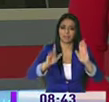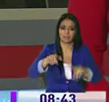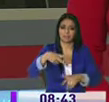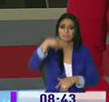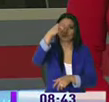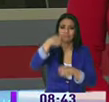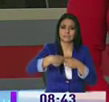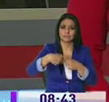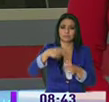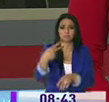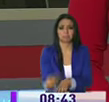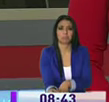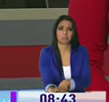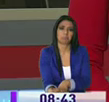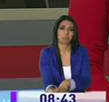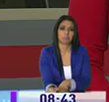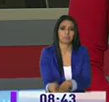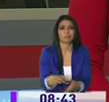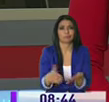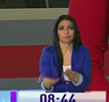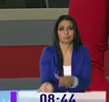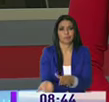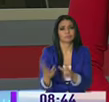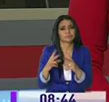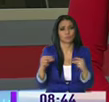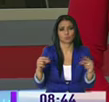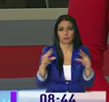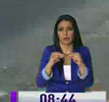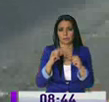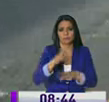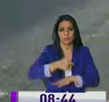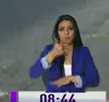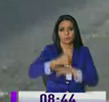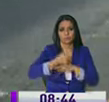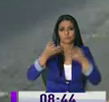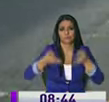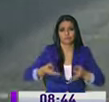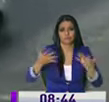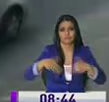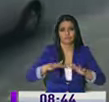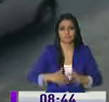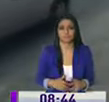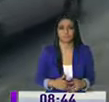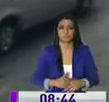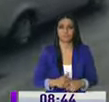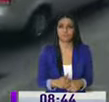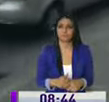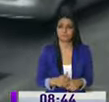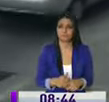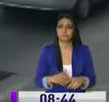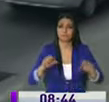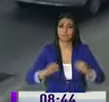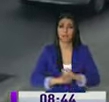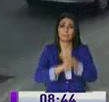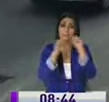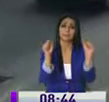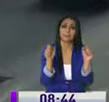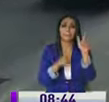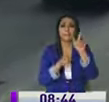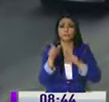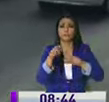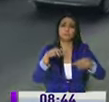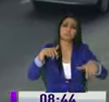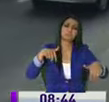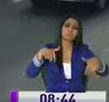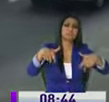las autoridades aseguran que se trataría de una muerte natural transcurría la mañana el aire venir de las personas